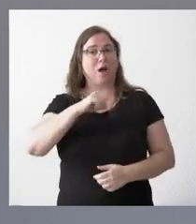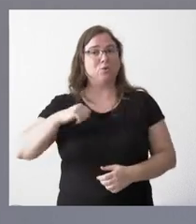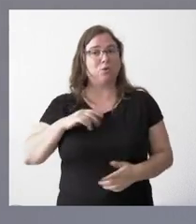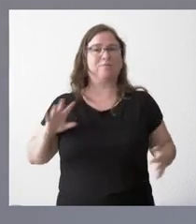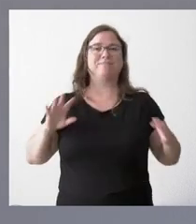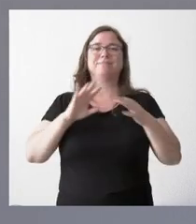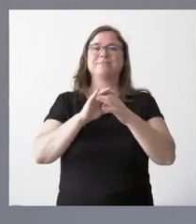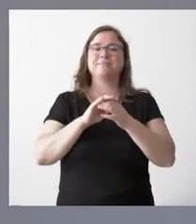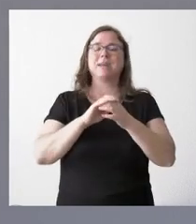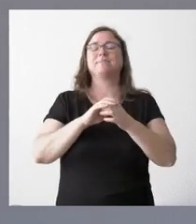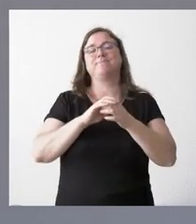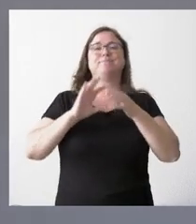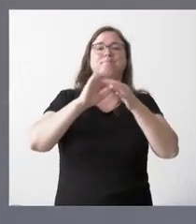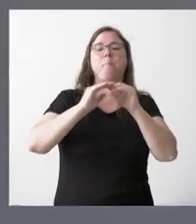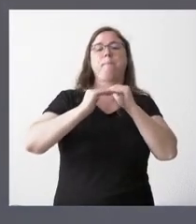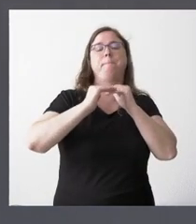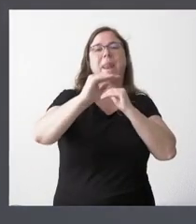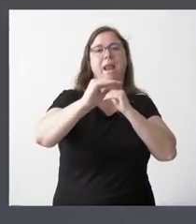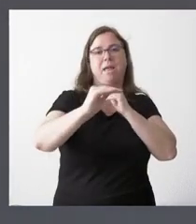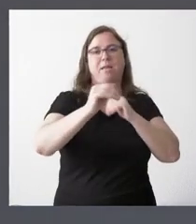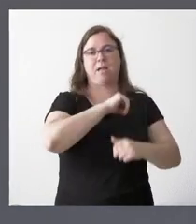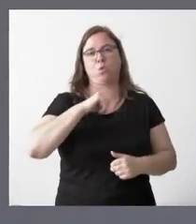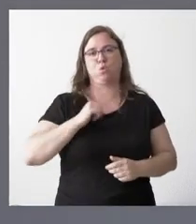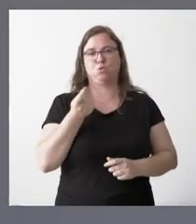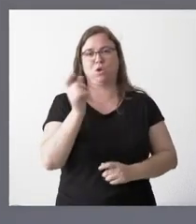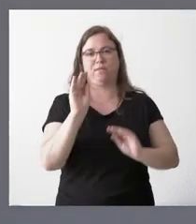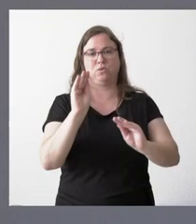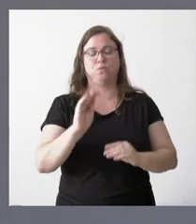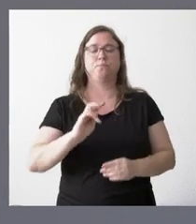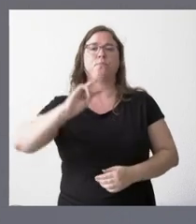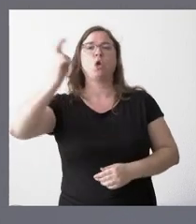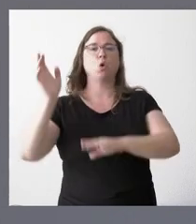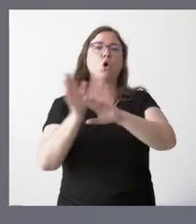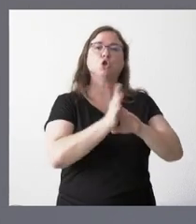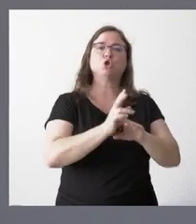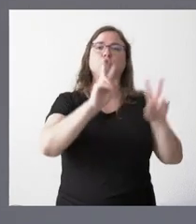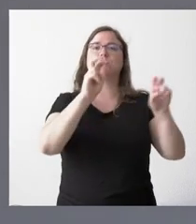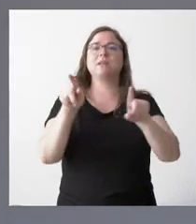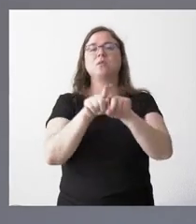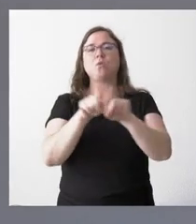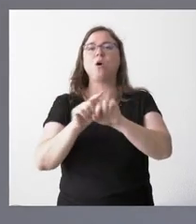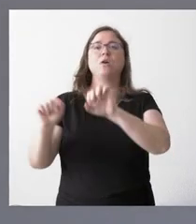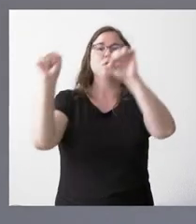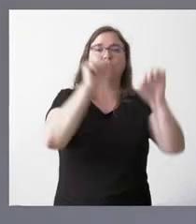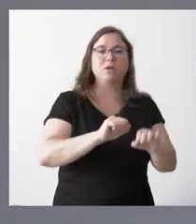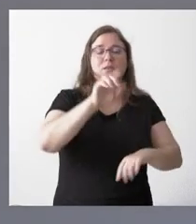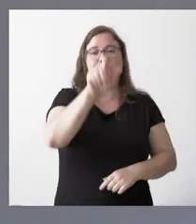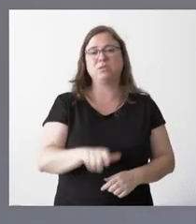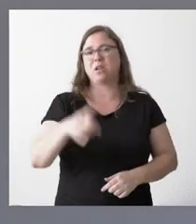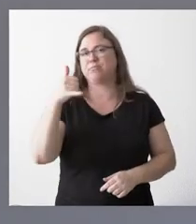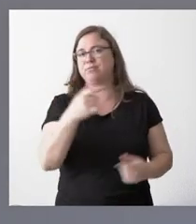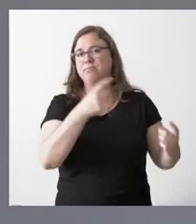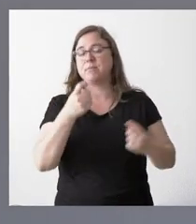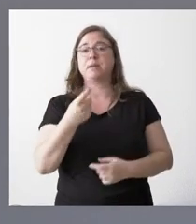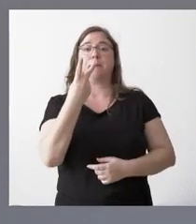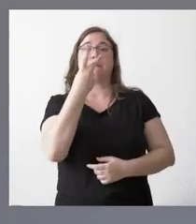tarifa plana. En relación con otros asuntos, también de protección y ayuda a las personas que más lo necesitan, 20 millones